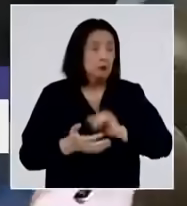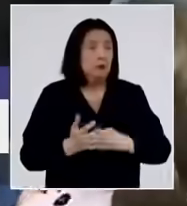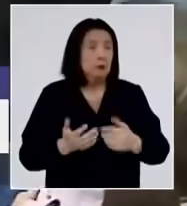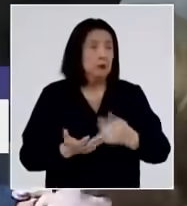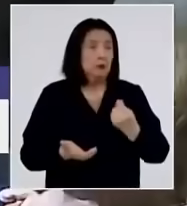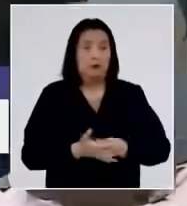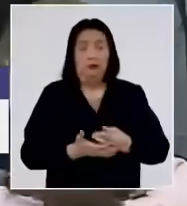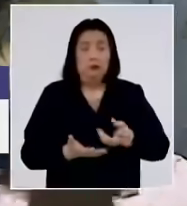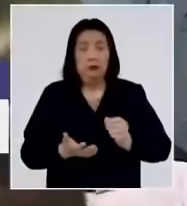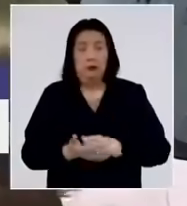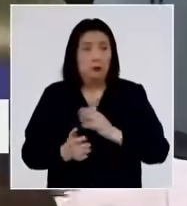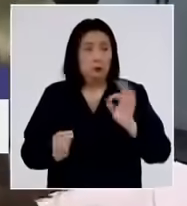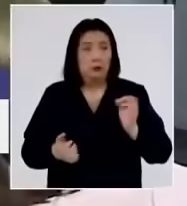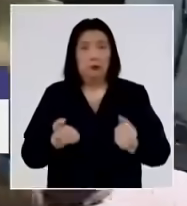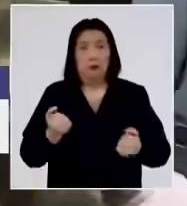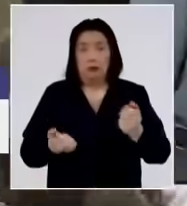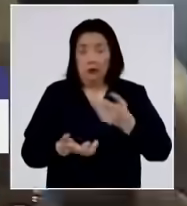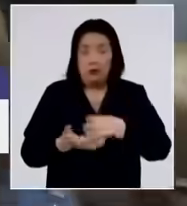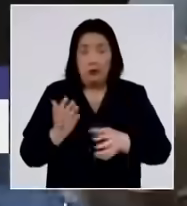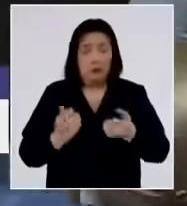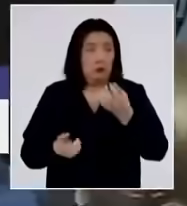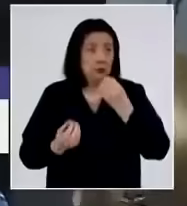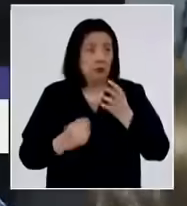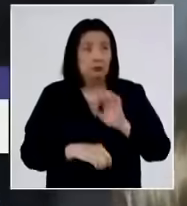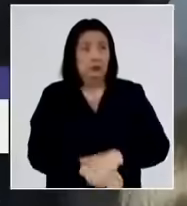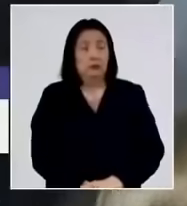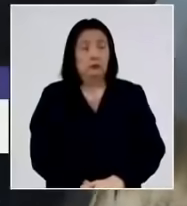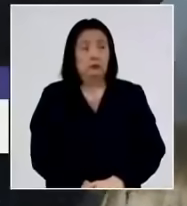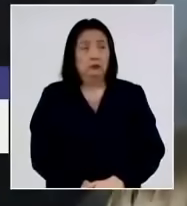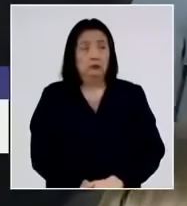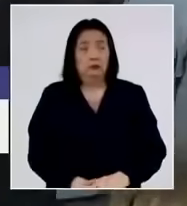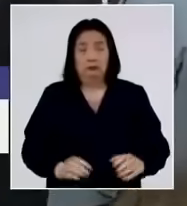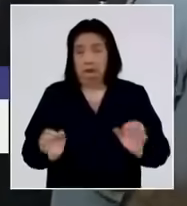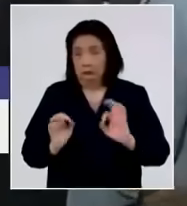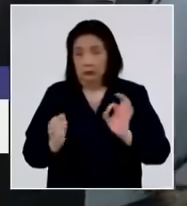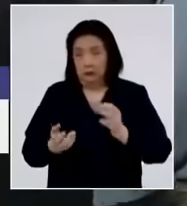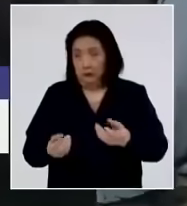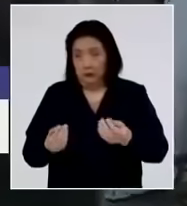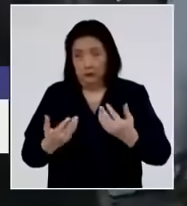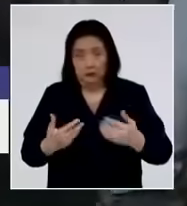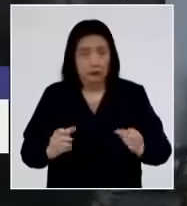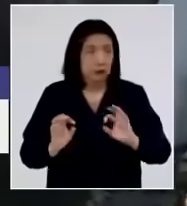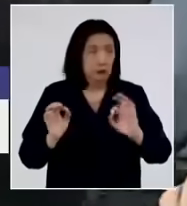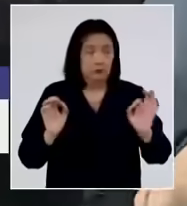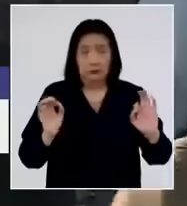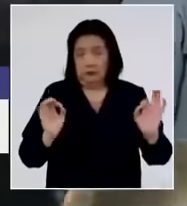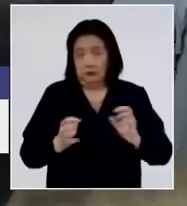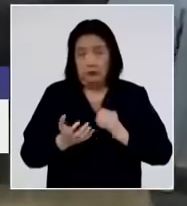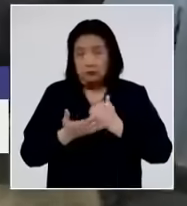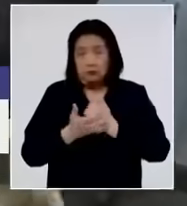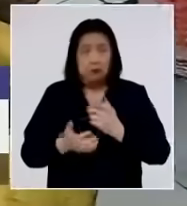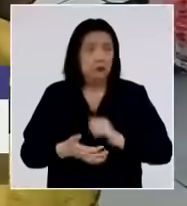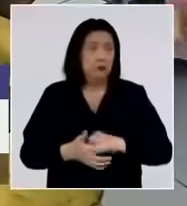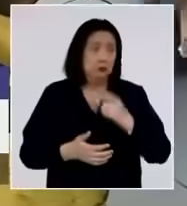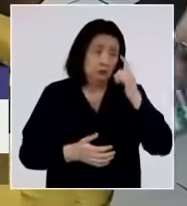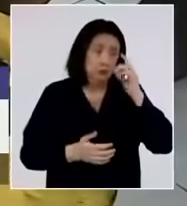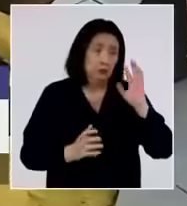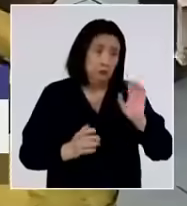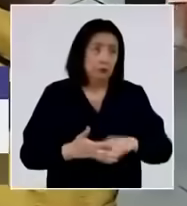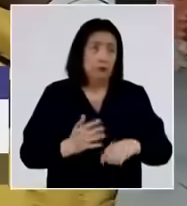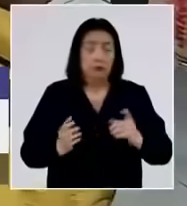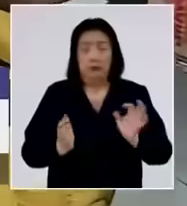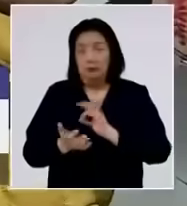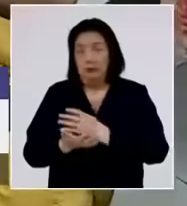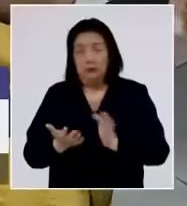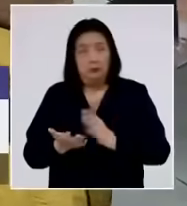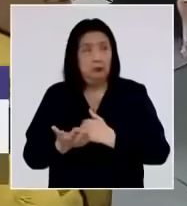todos los costos de traslado, comida, etcétera. En ningún momento ofrecieron absolutamente ningún tipo de ayuda. Me parece que lo que hace es demostrar que no